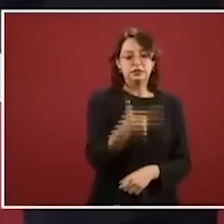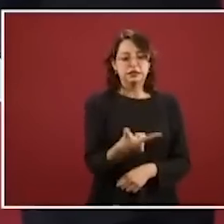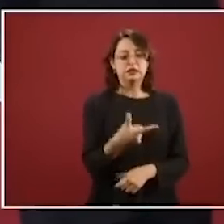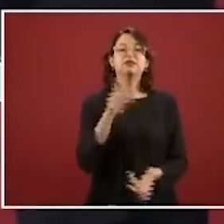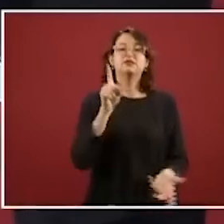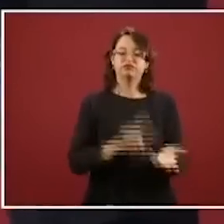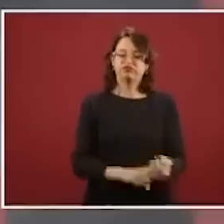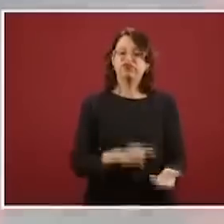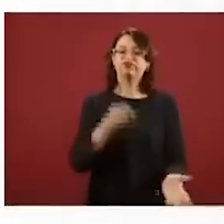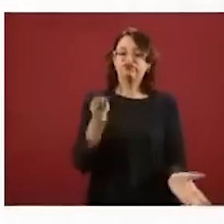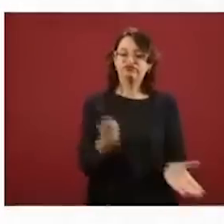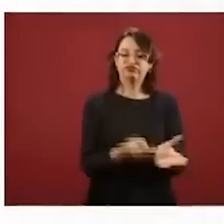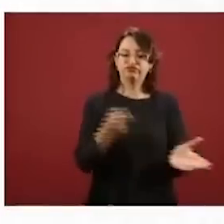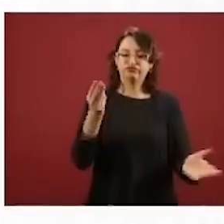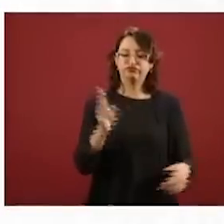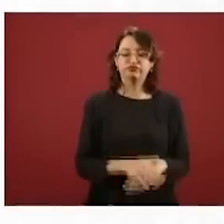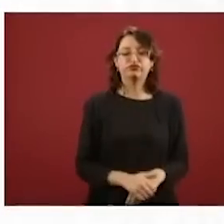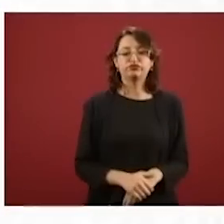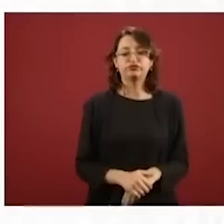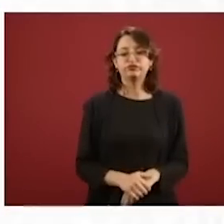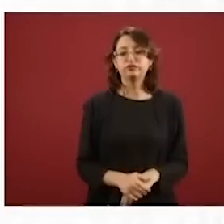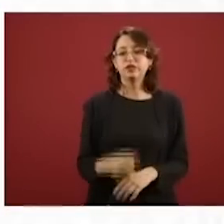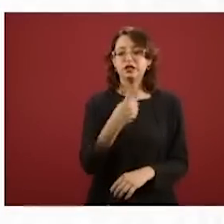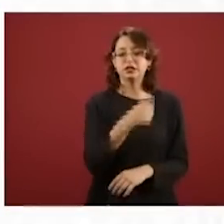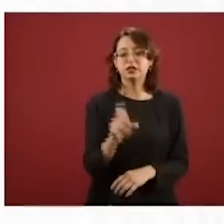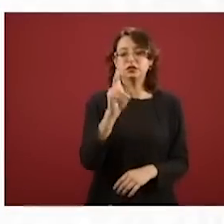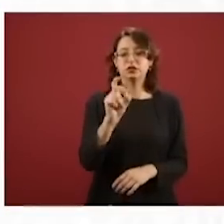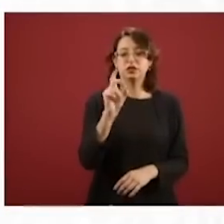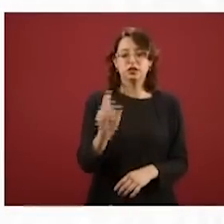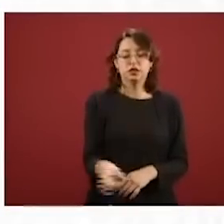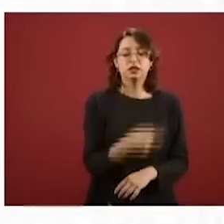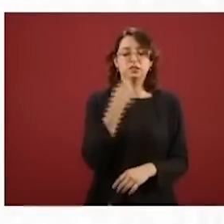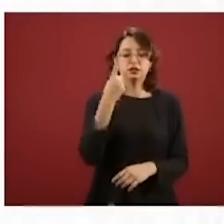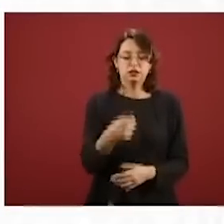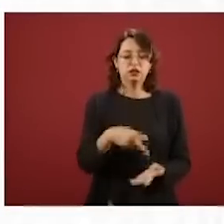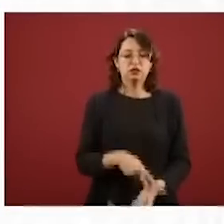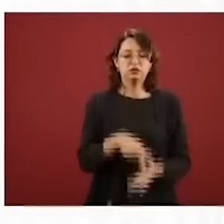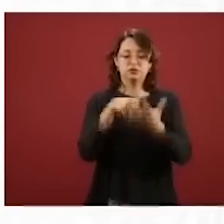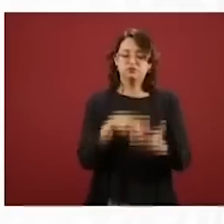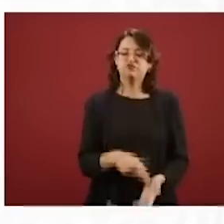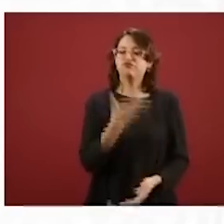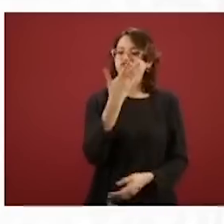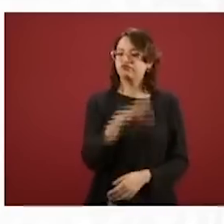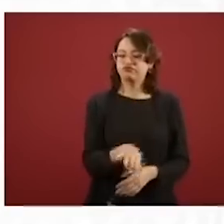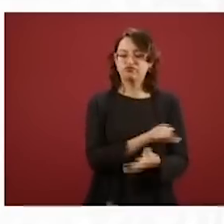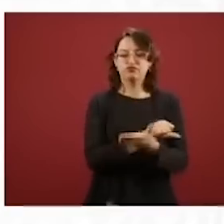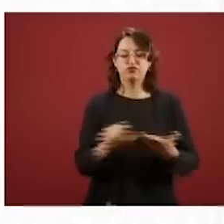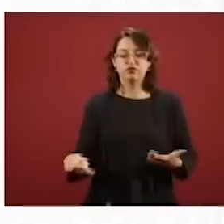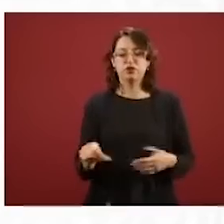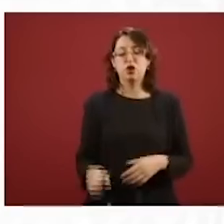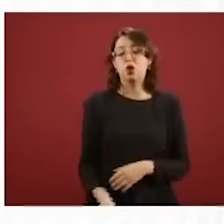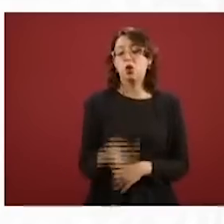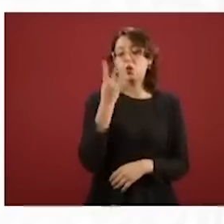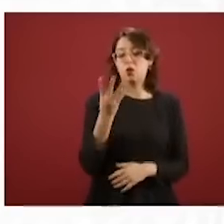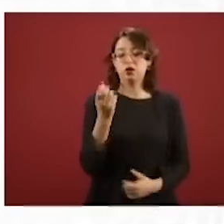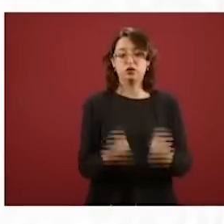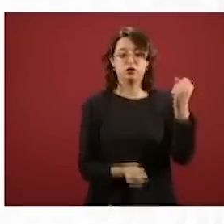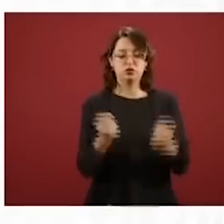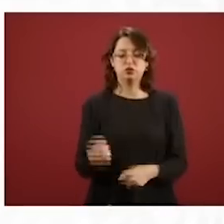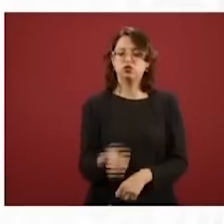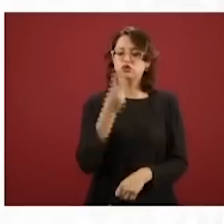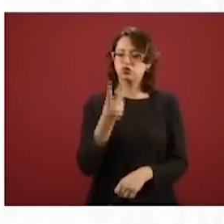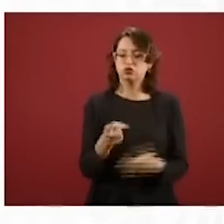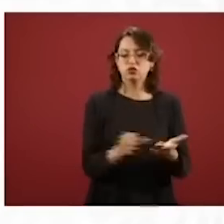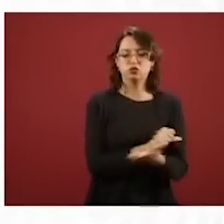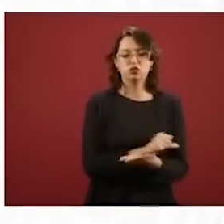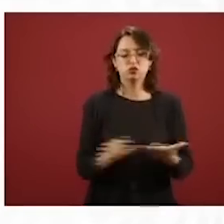con infracciones, inmovilizamos 10 de 131 básculas, 2 de 4 vehículos y 1 de